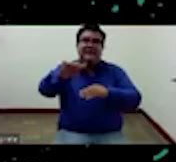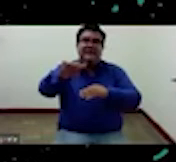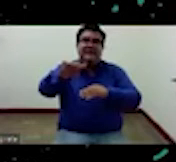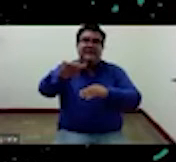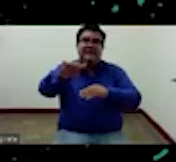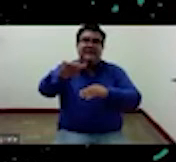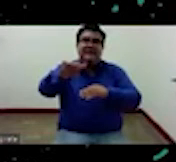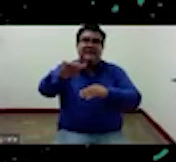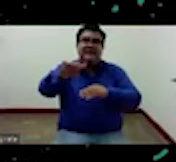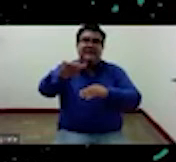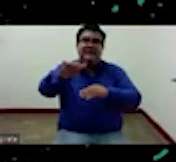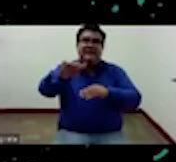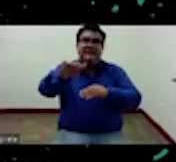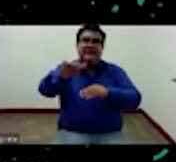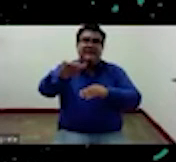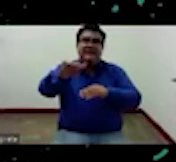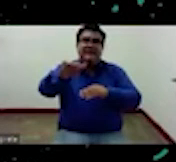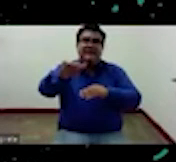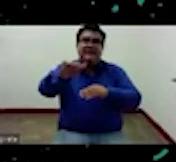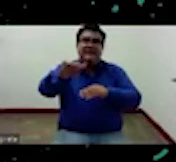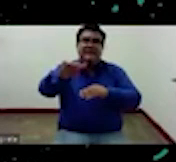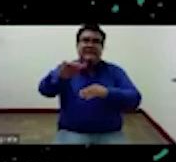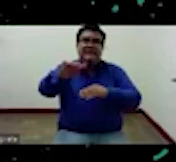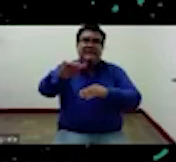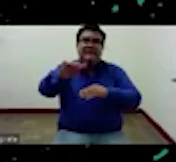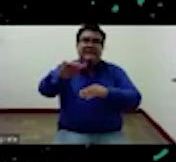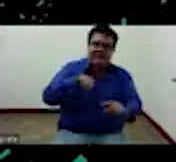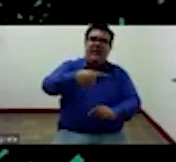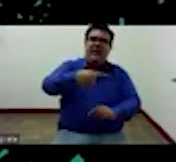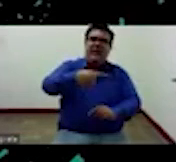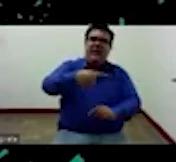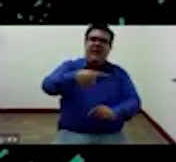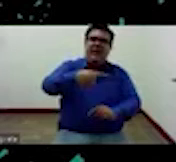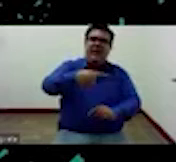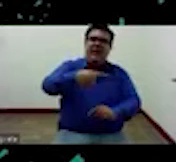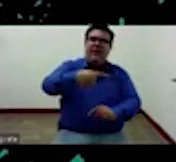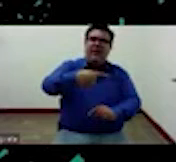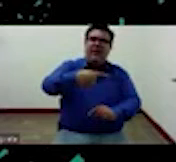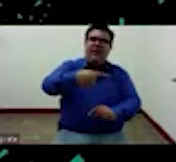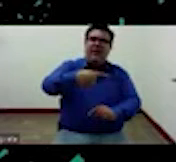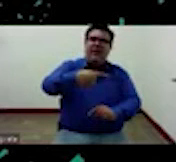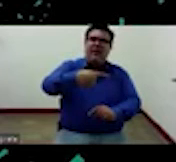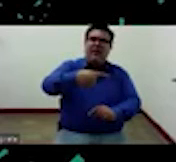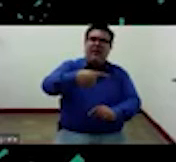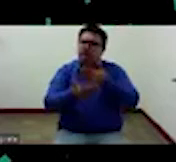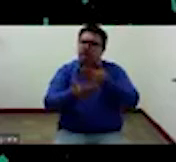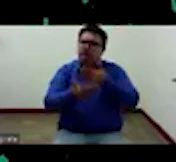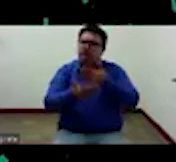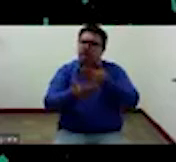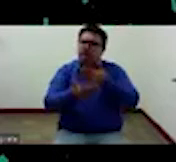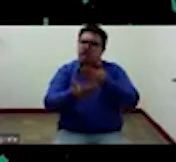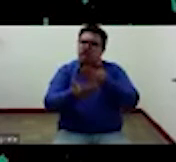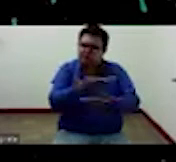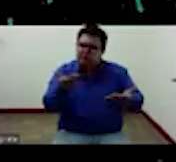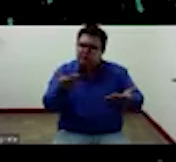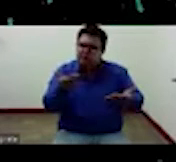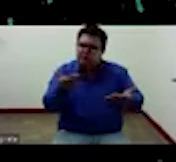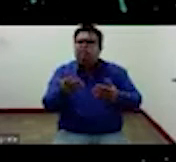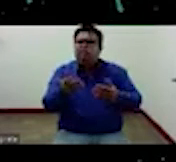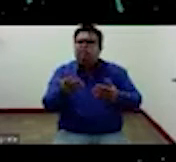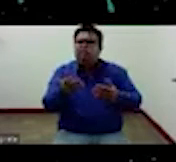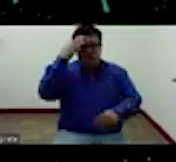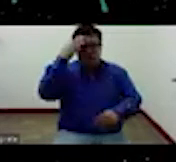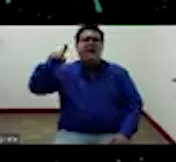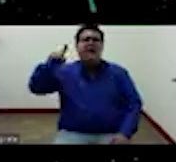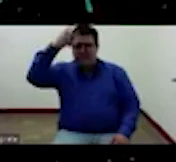objetos. Y esos archivos fueron encontrados en un cenote en México,